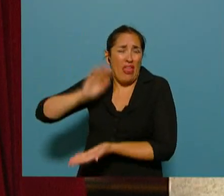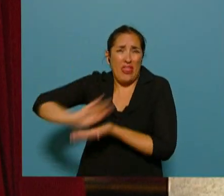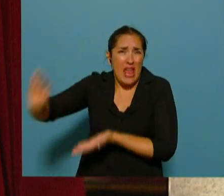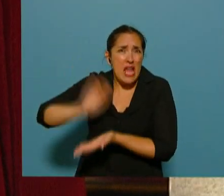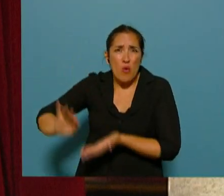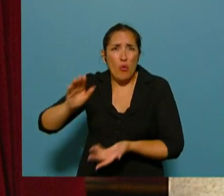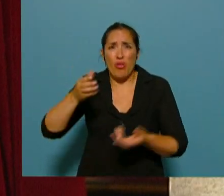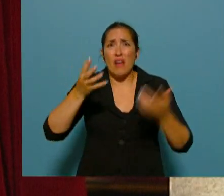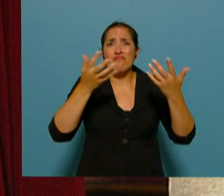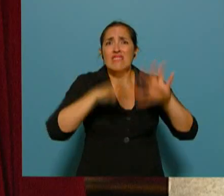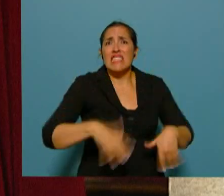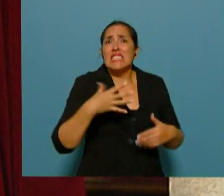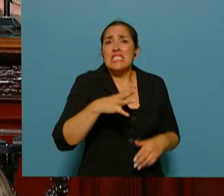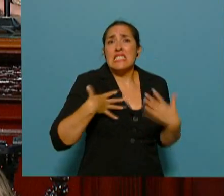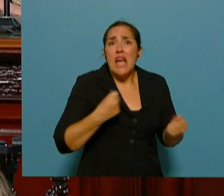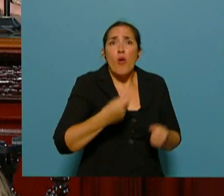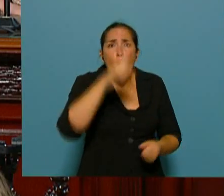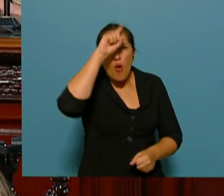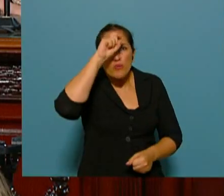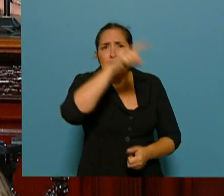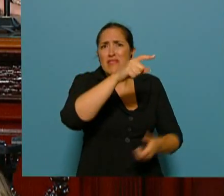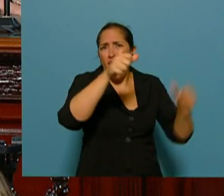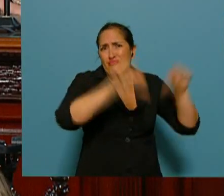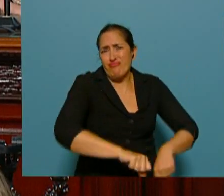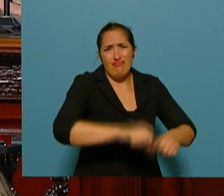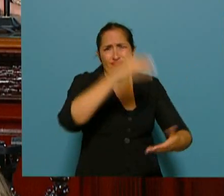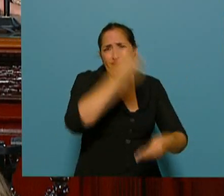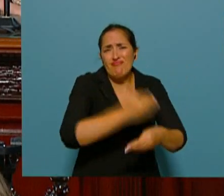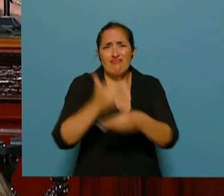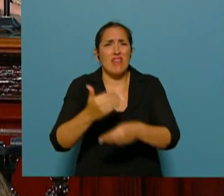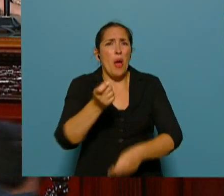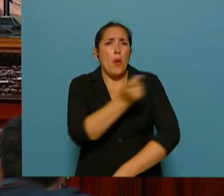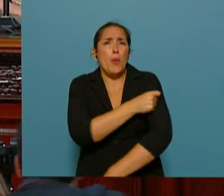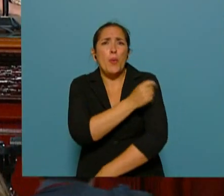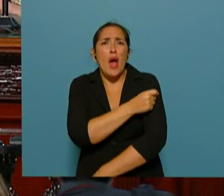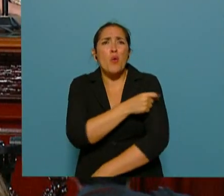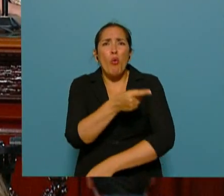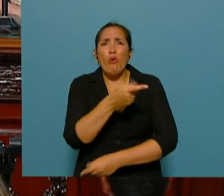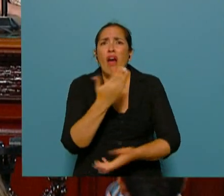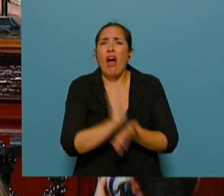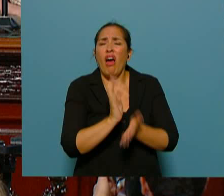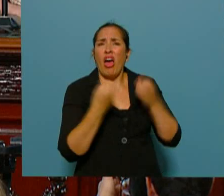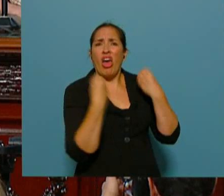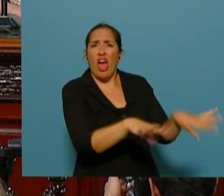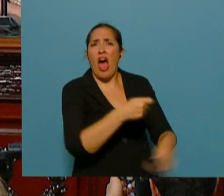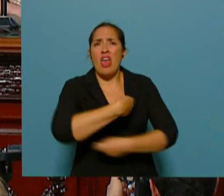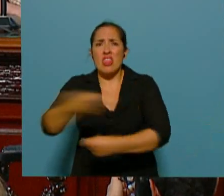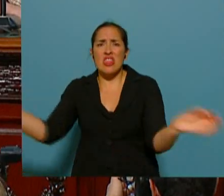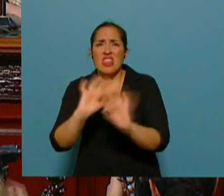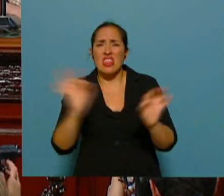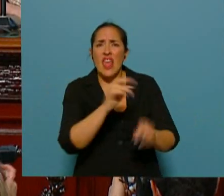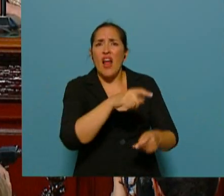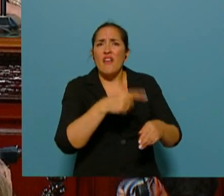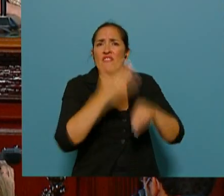quebrado que mantenía cerrados hospitales, dejaba vencer vacunas y permitía pasivamente la diseminación